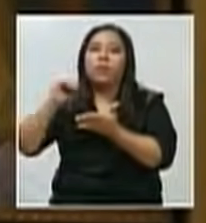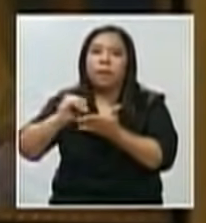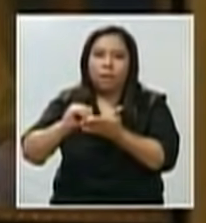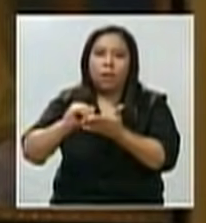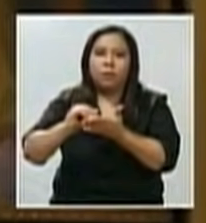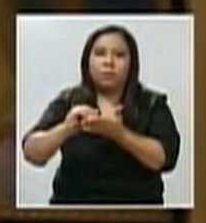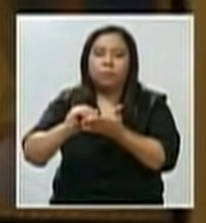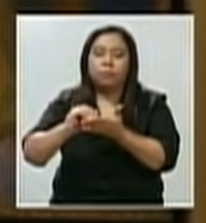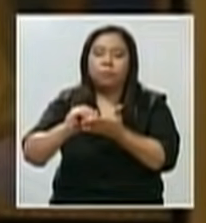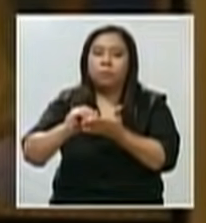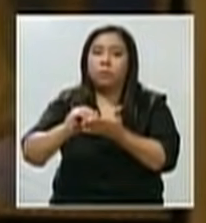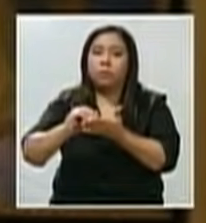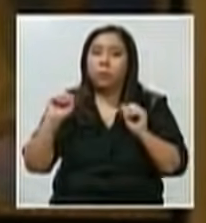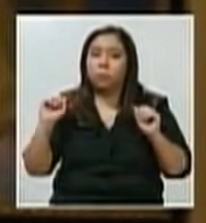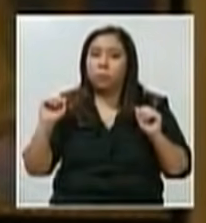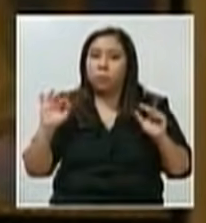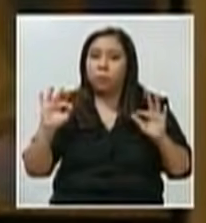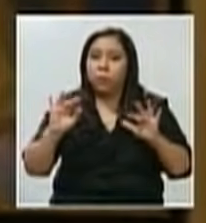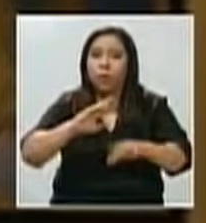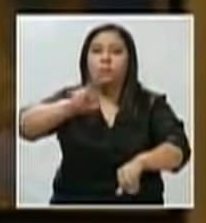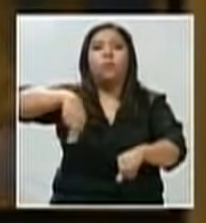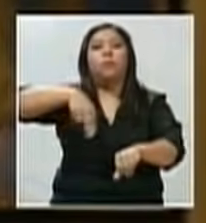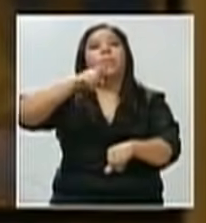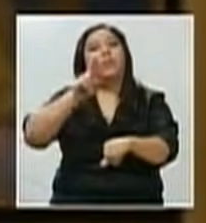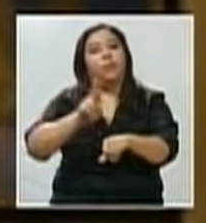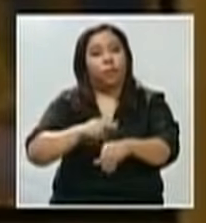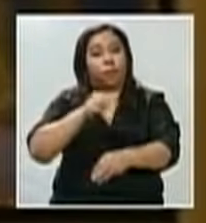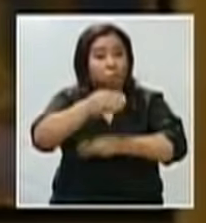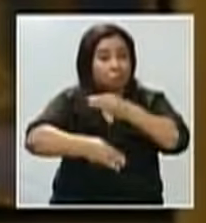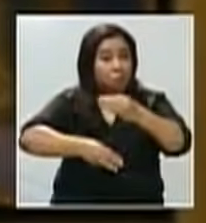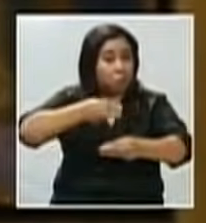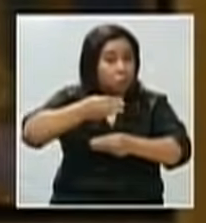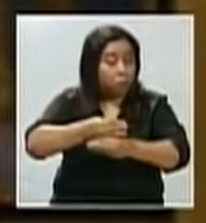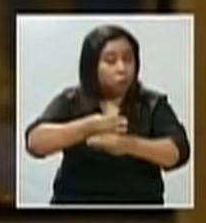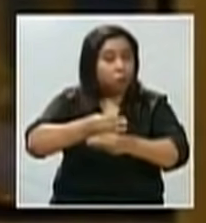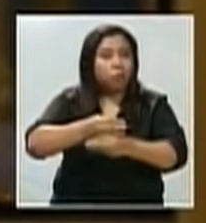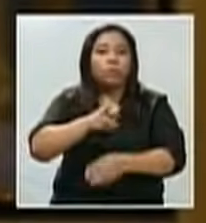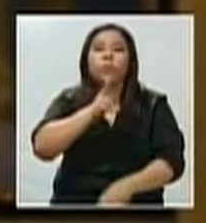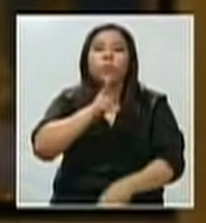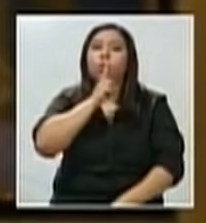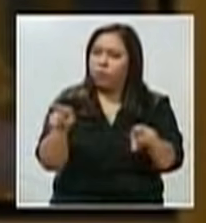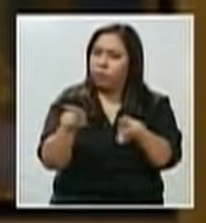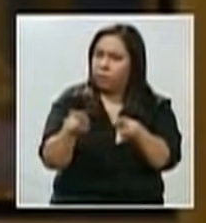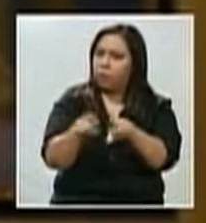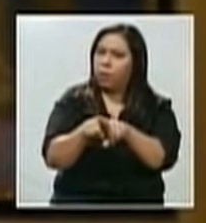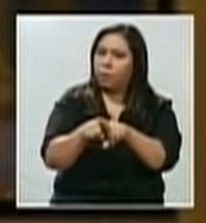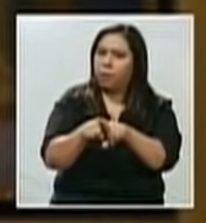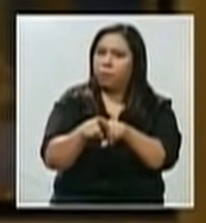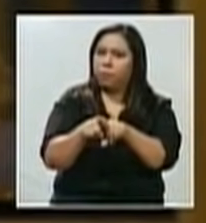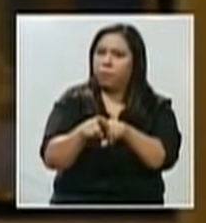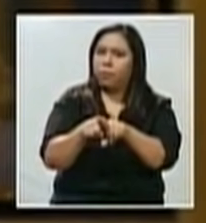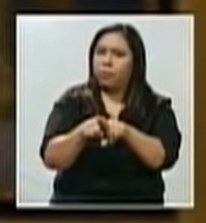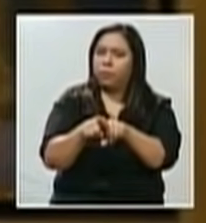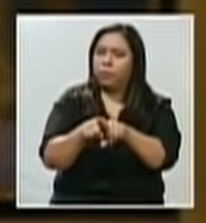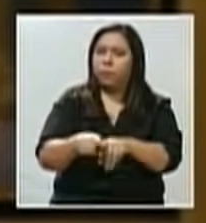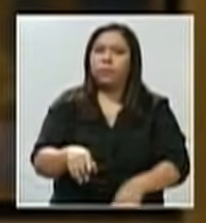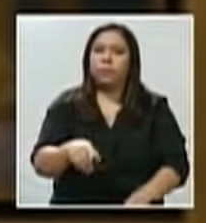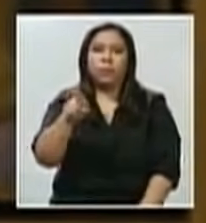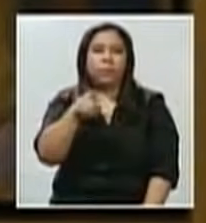la nueva normalidad que vive el mundo y de la que Honduras no es la excepción. El presidente Juan Orlando